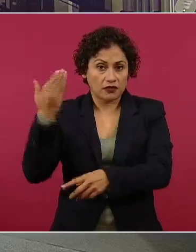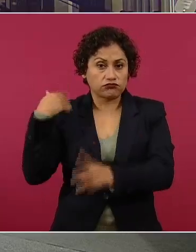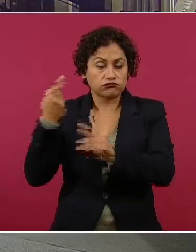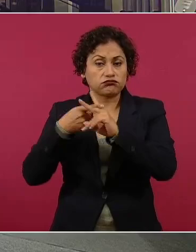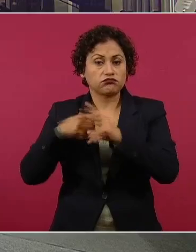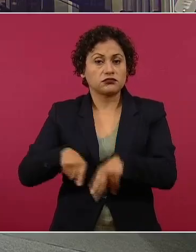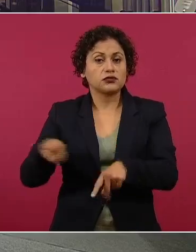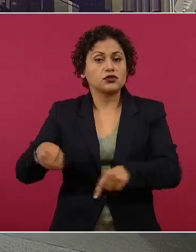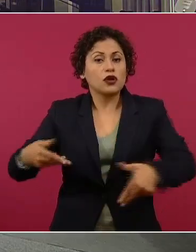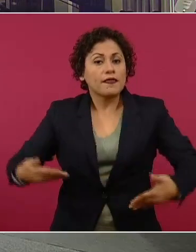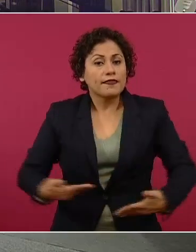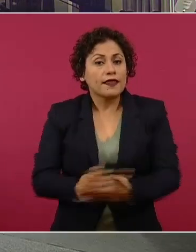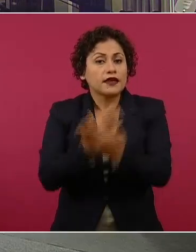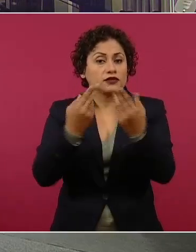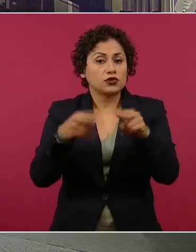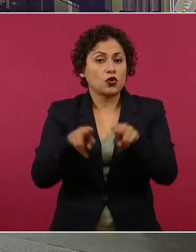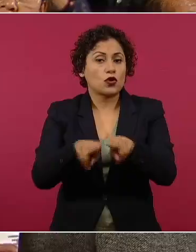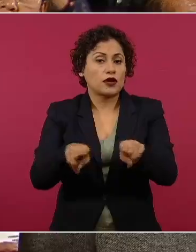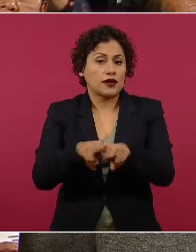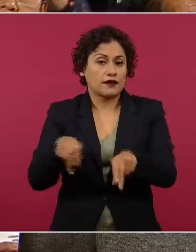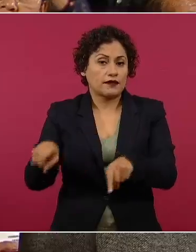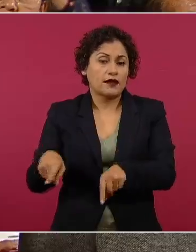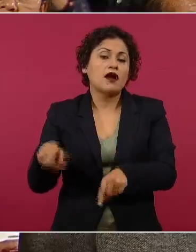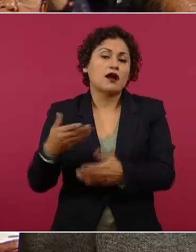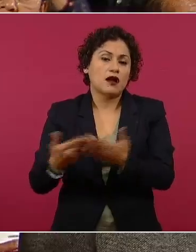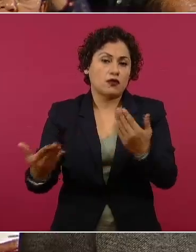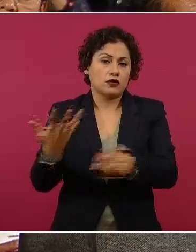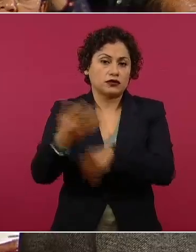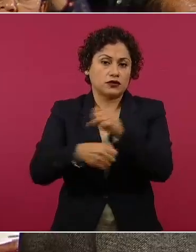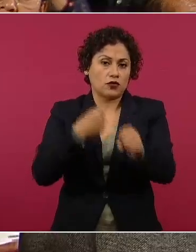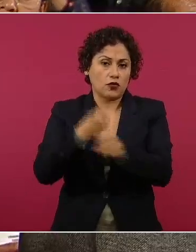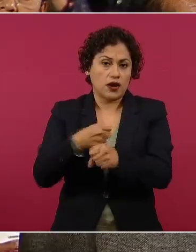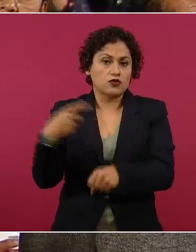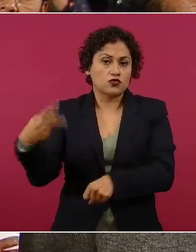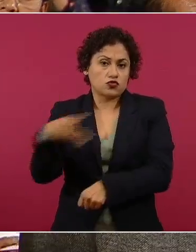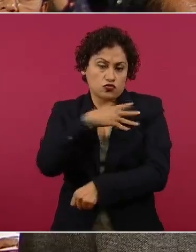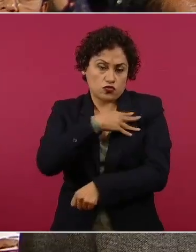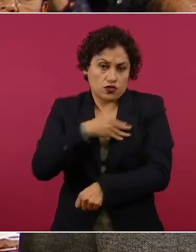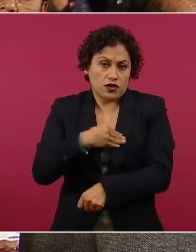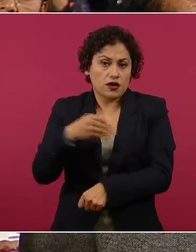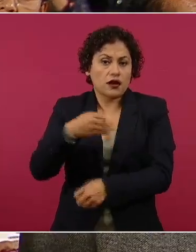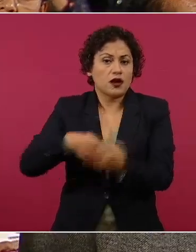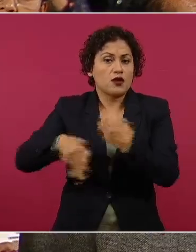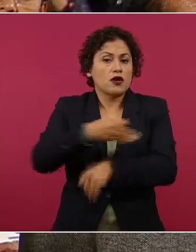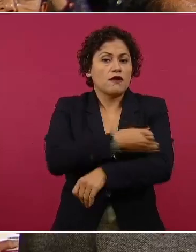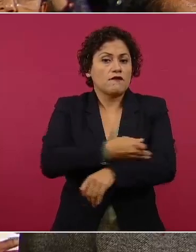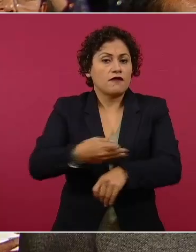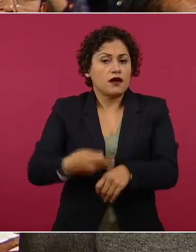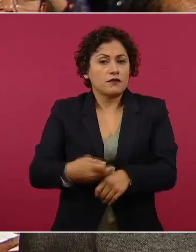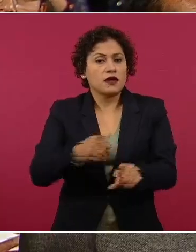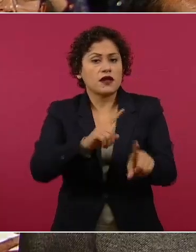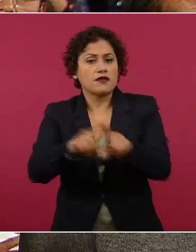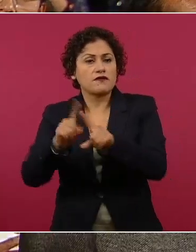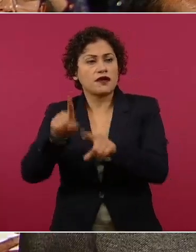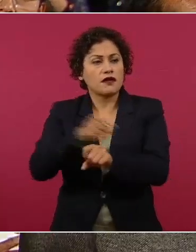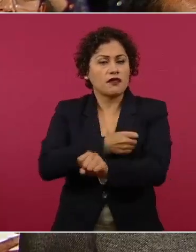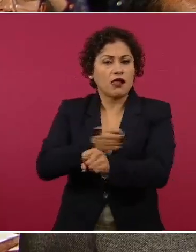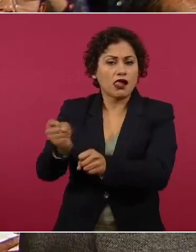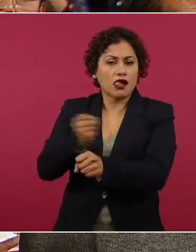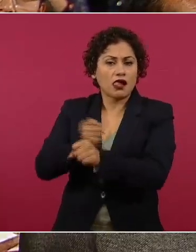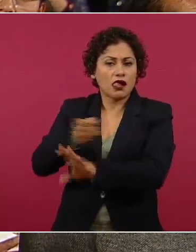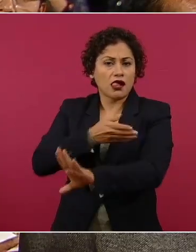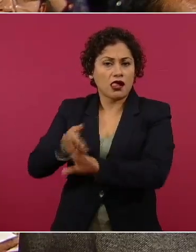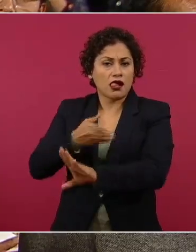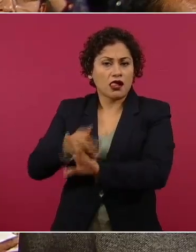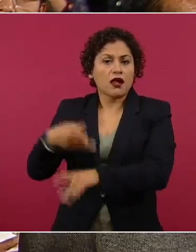nieta Constanza, que actualmente cuenta con 5 años de edad, hija de Jessica. Toda la familia está siendo víctima de diversas violencias ejercidas por el padre